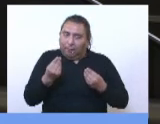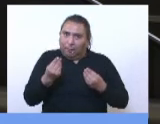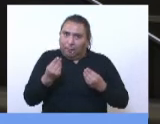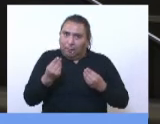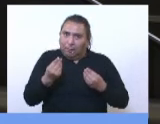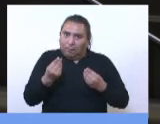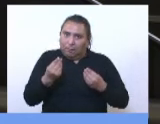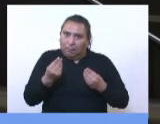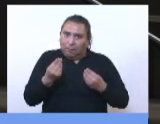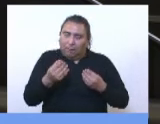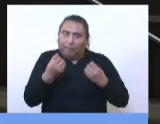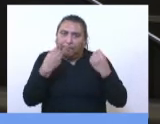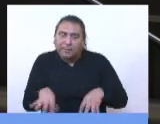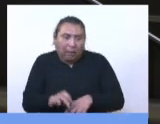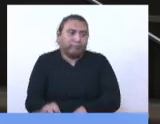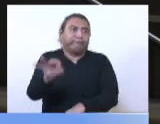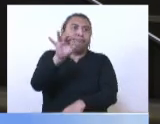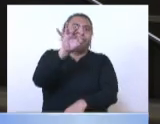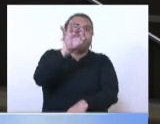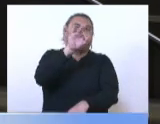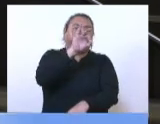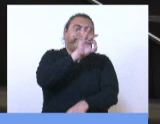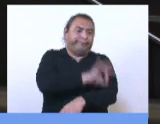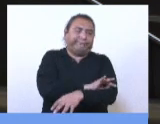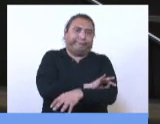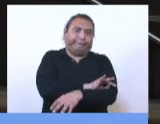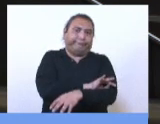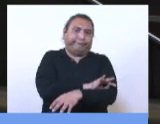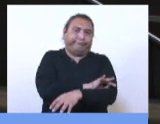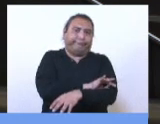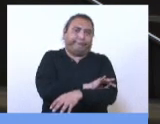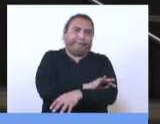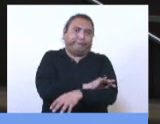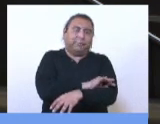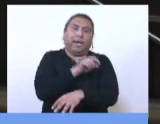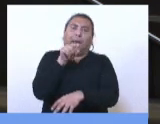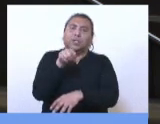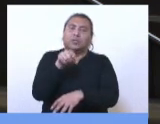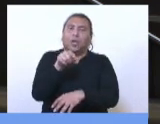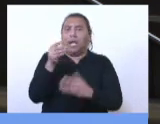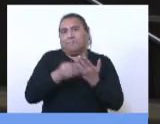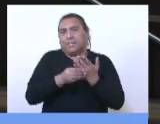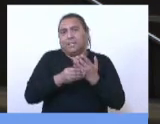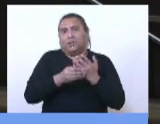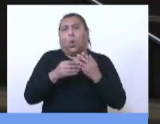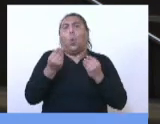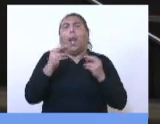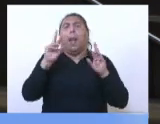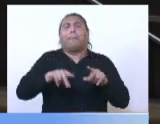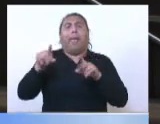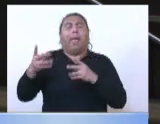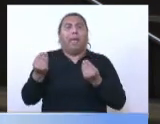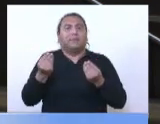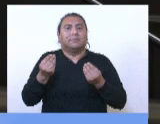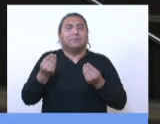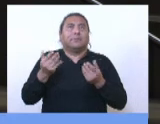de reconstruir el desastre que nos dejaron y eso está haciendo el ministro que dice cuál es el plan que tienen y tú estás teniendo a ver si